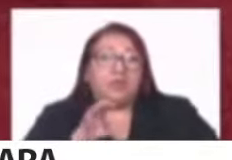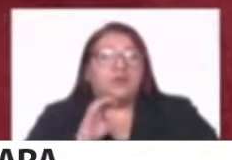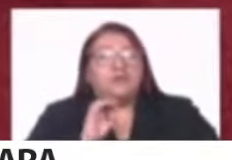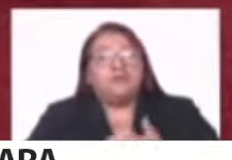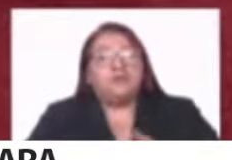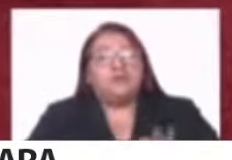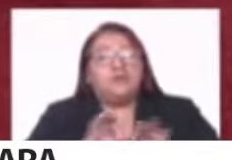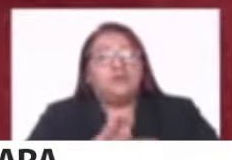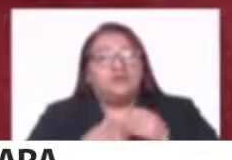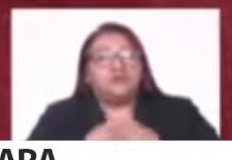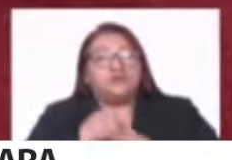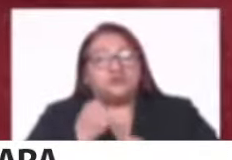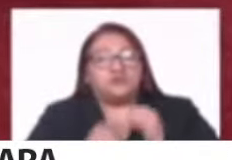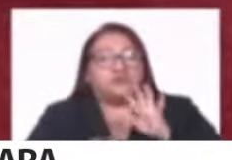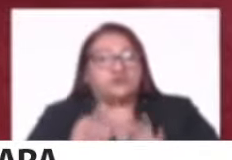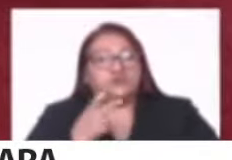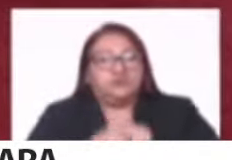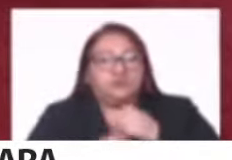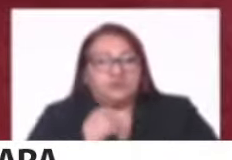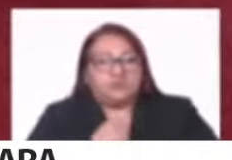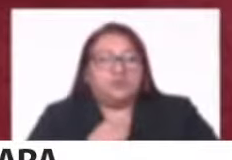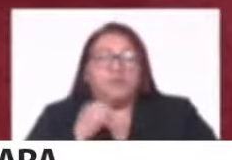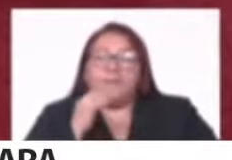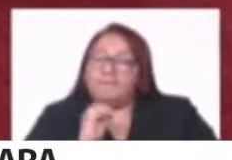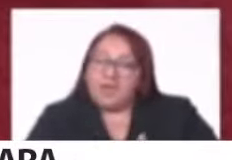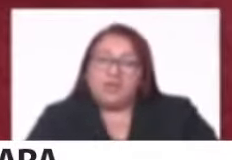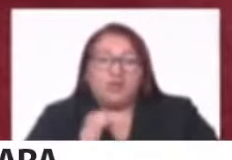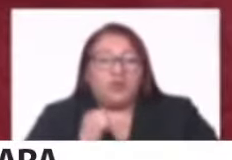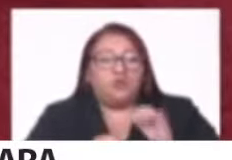la mayor de los últimos 12 años.